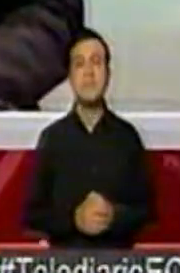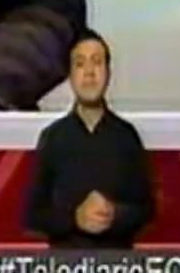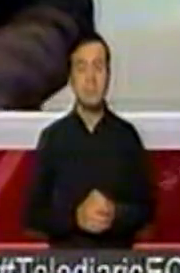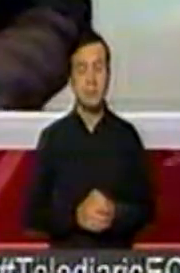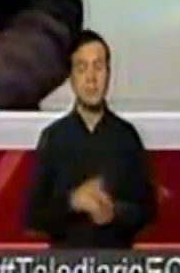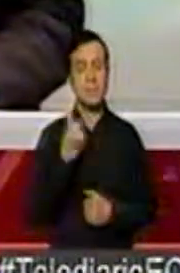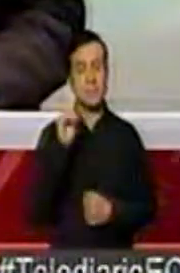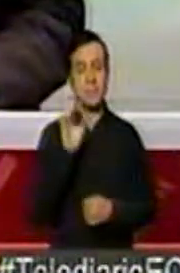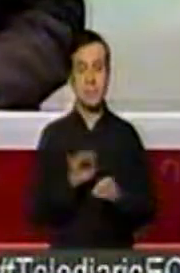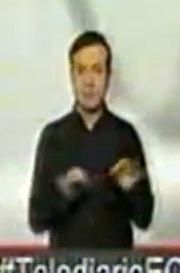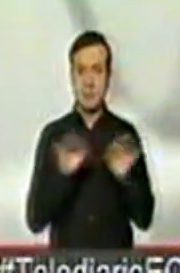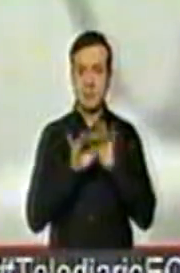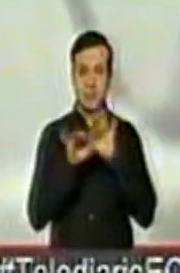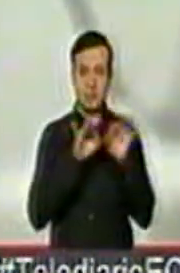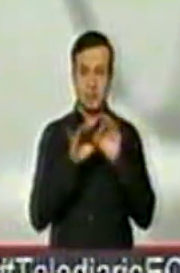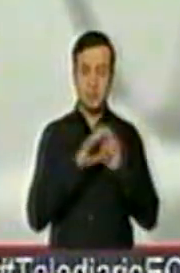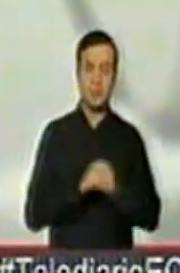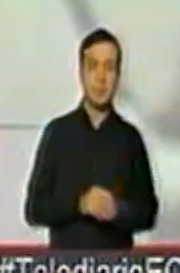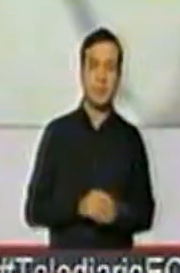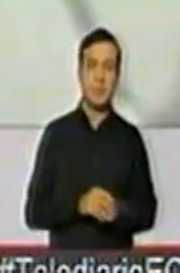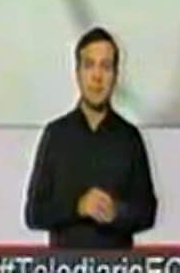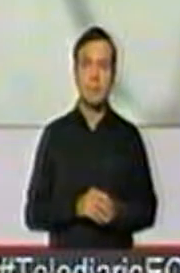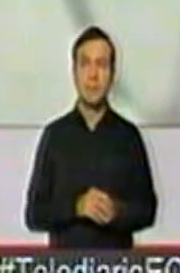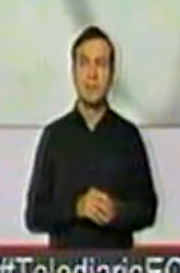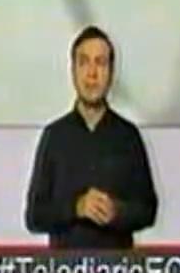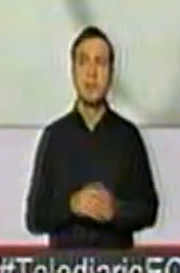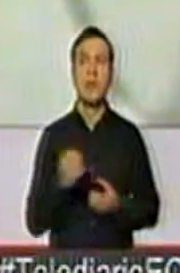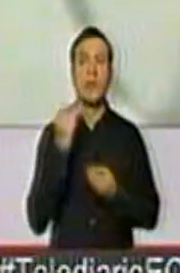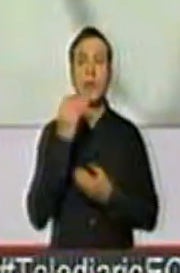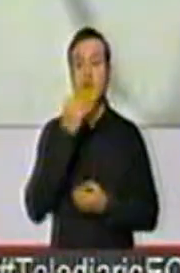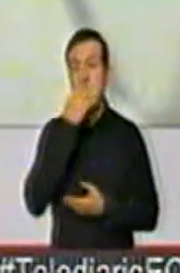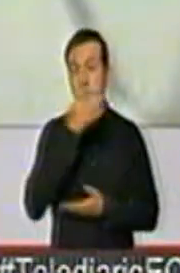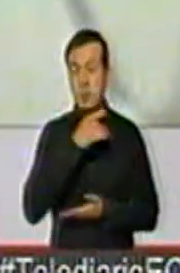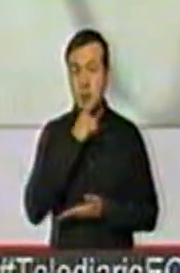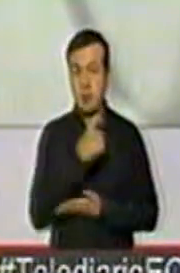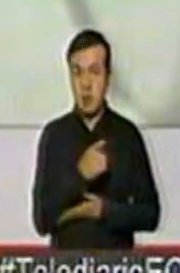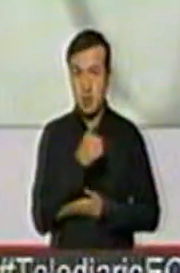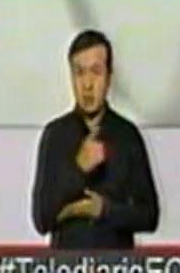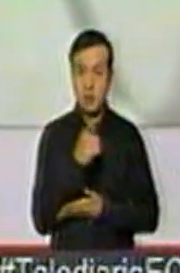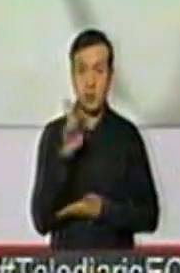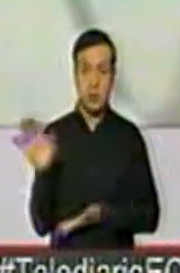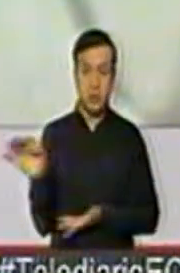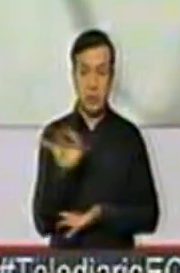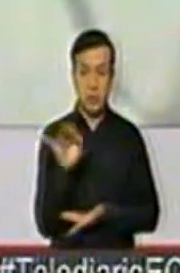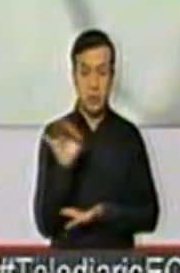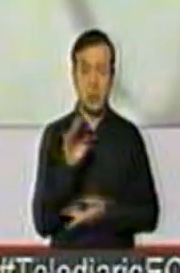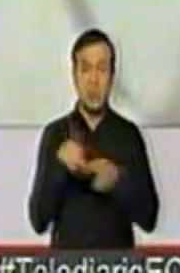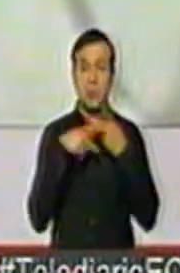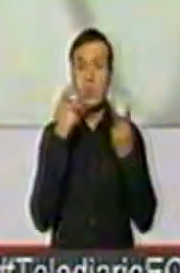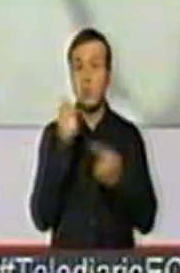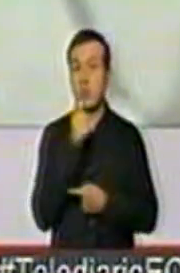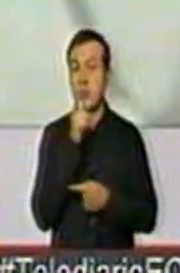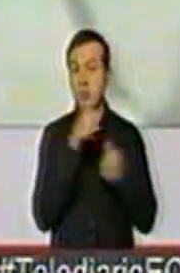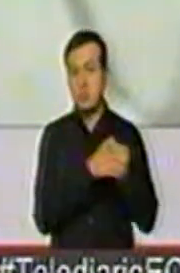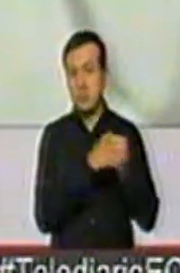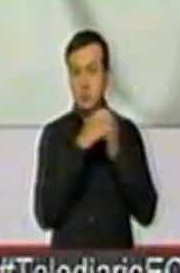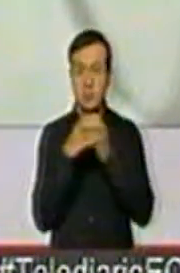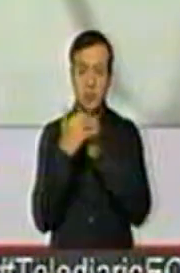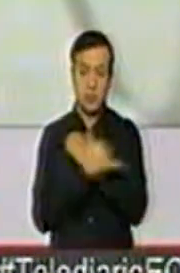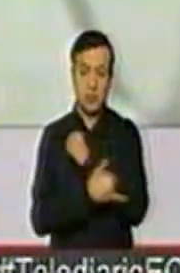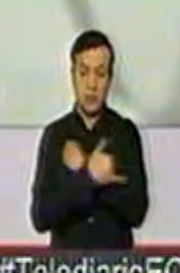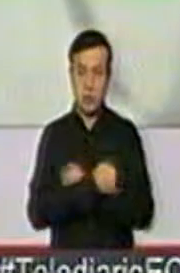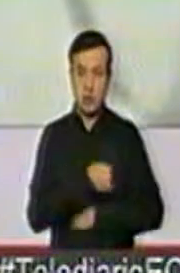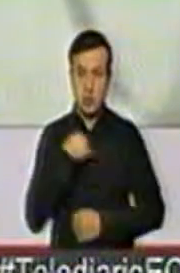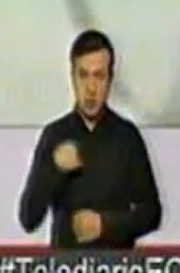creo que es importante comentar, a espera de información oficial de la delegación público-privada que ha estado allá y que